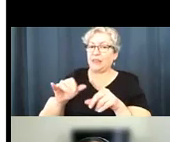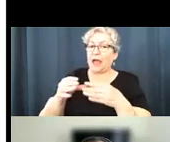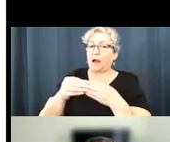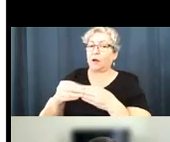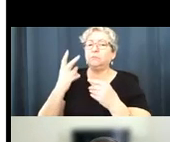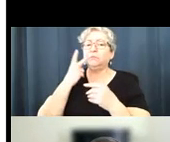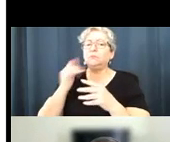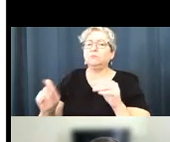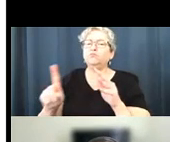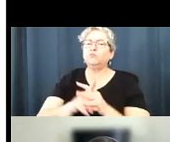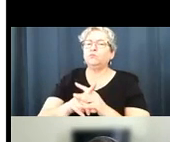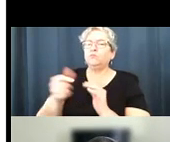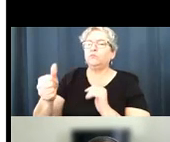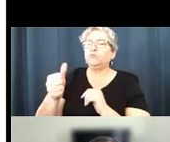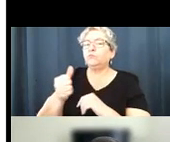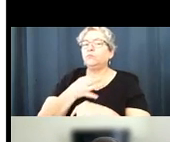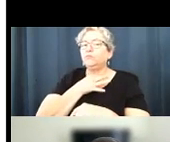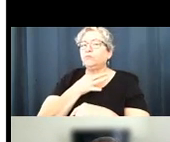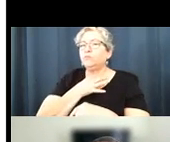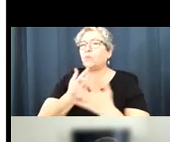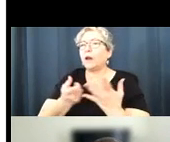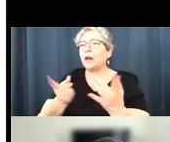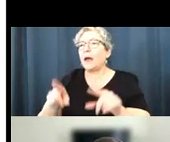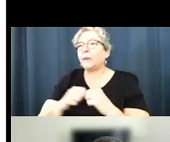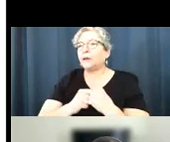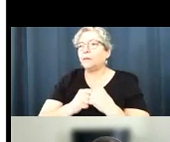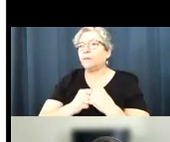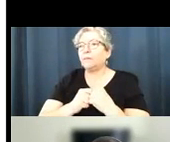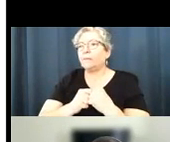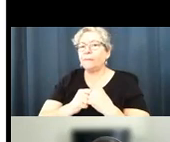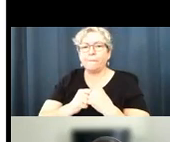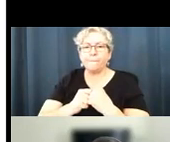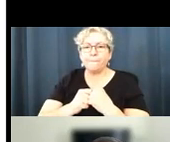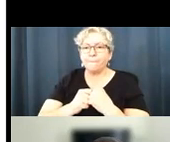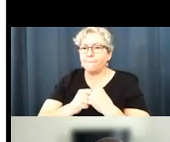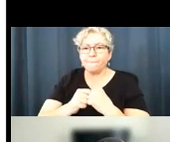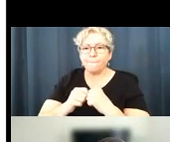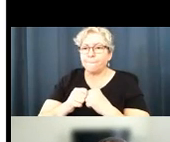nuestros de los teclados para ver qué le surge.